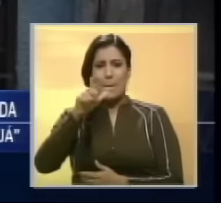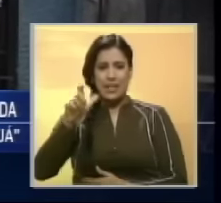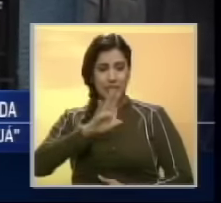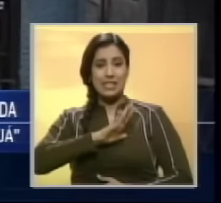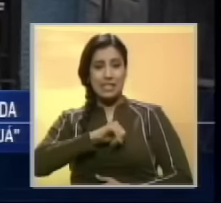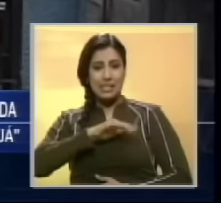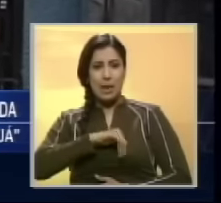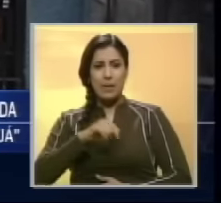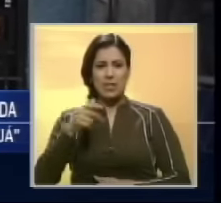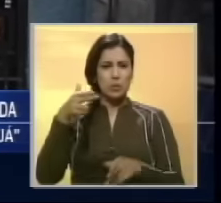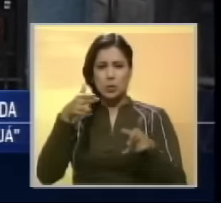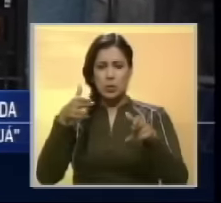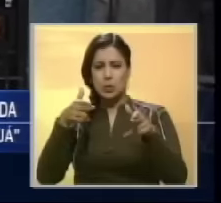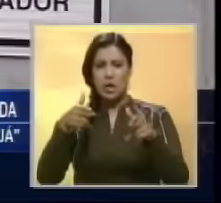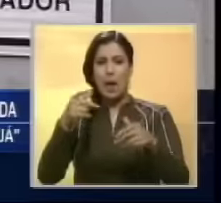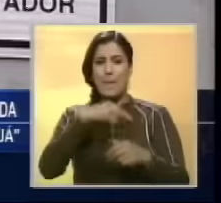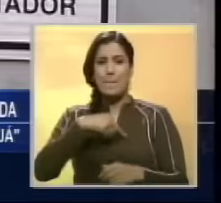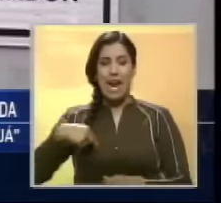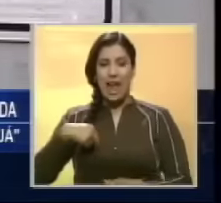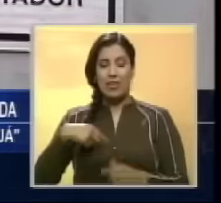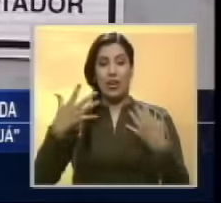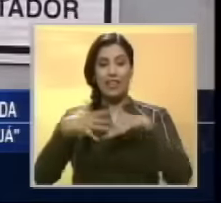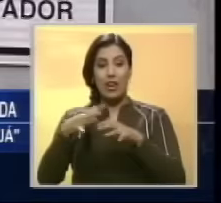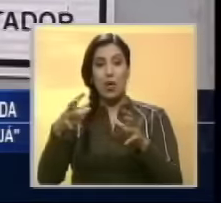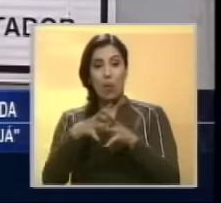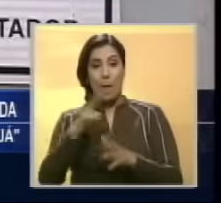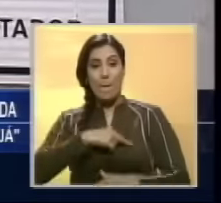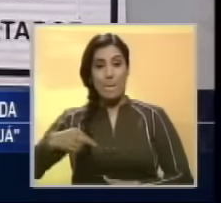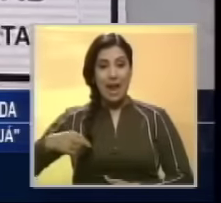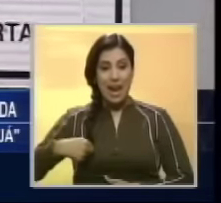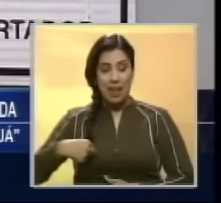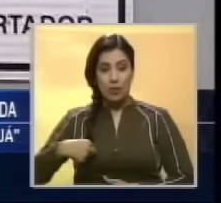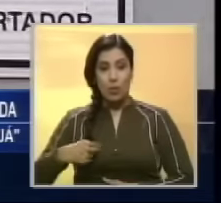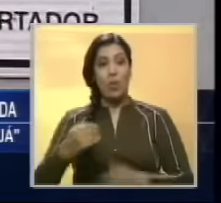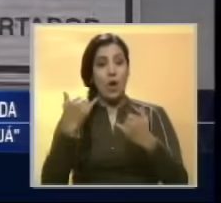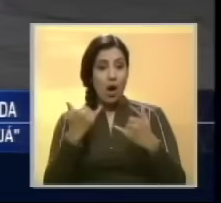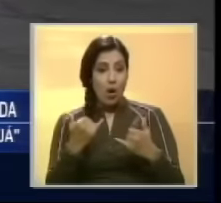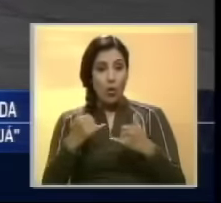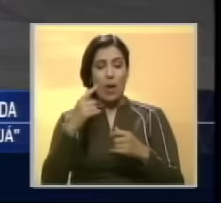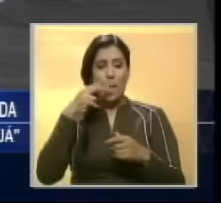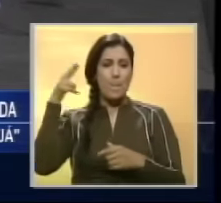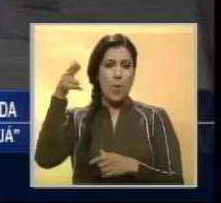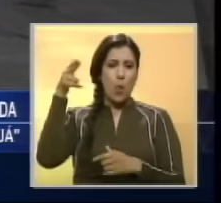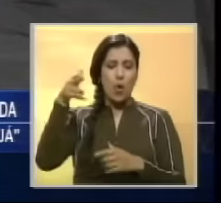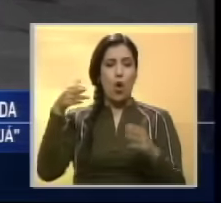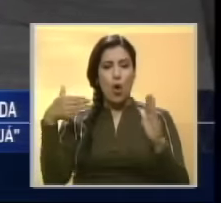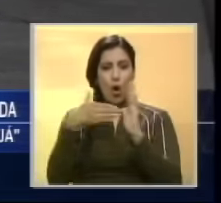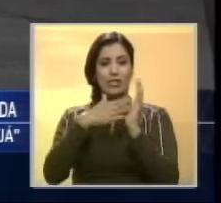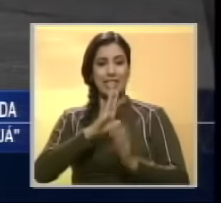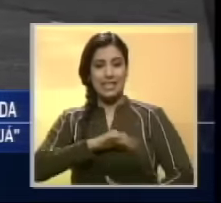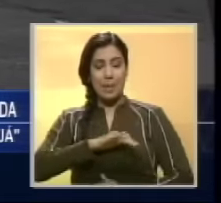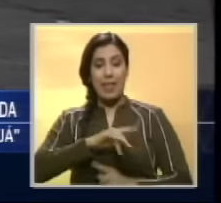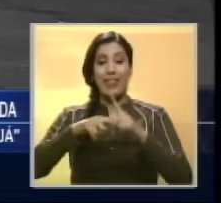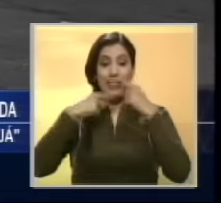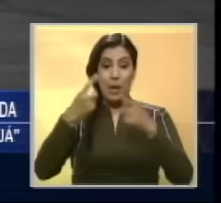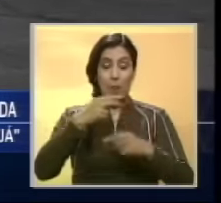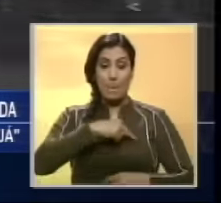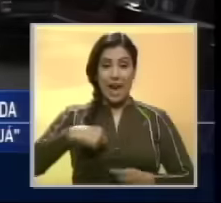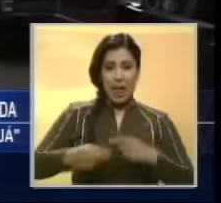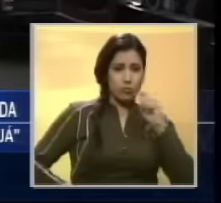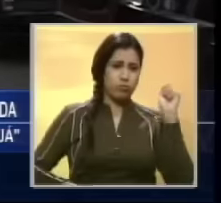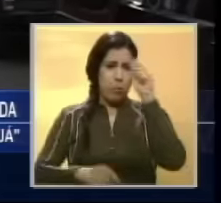del I cpc perseguían a varios sujetos integrantes de la banda delictiva del macua quienes dispararon contra la comisión y lanzaron el